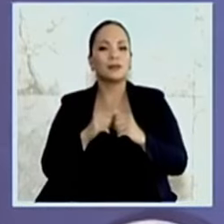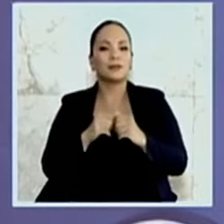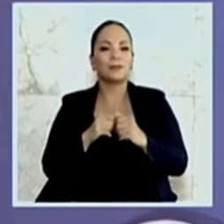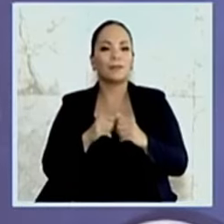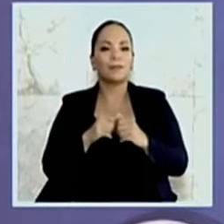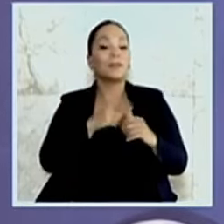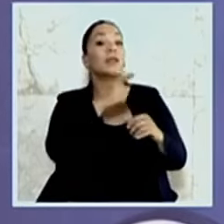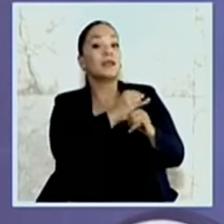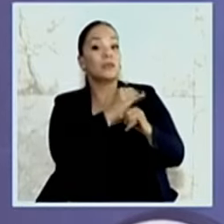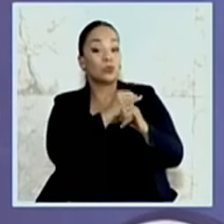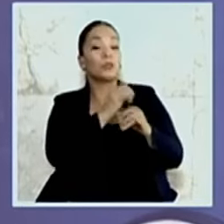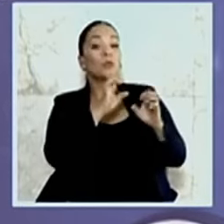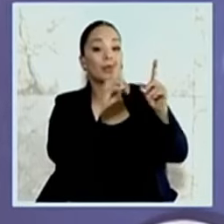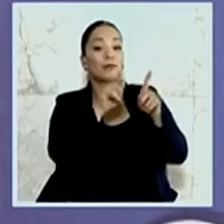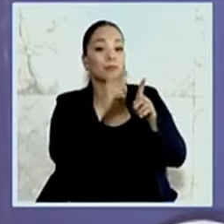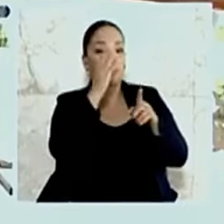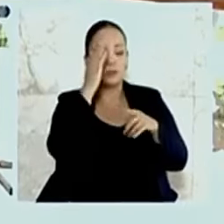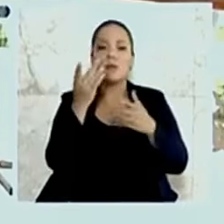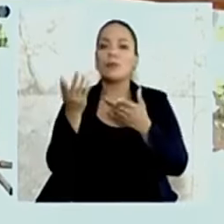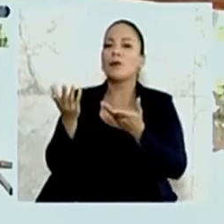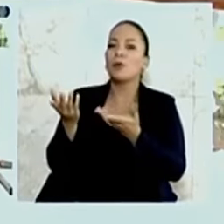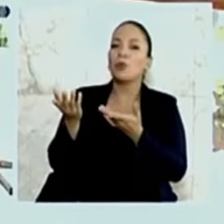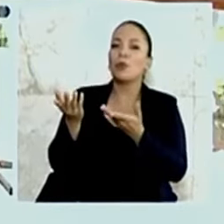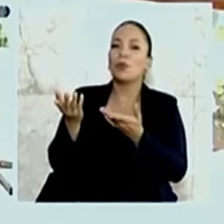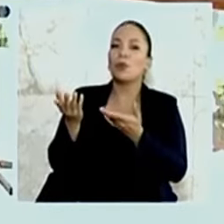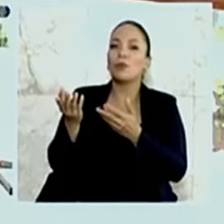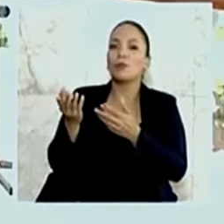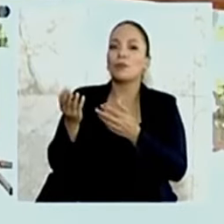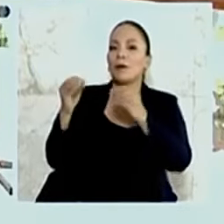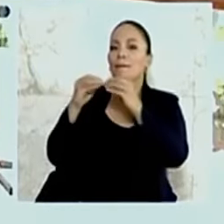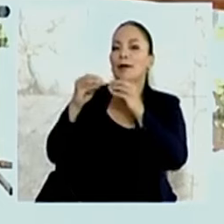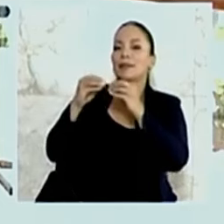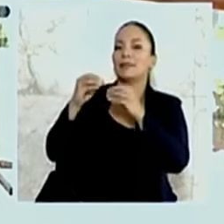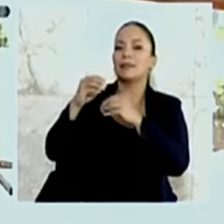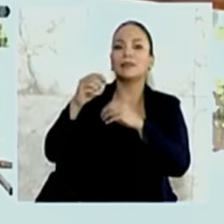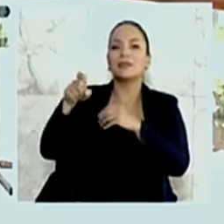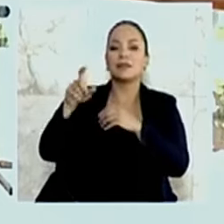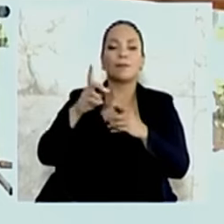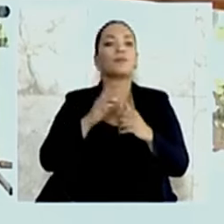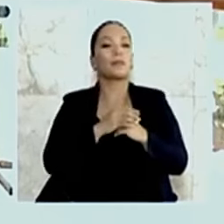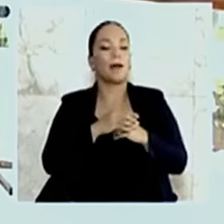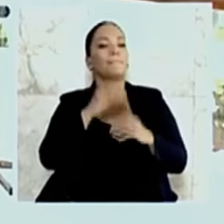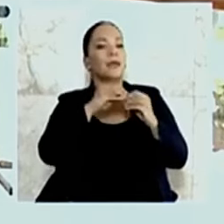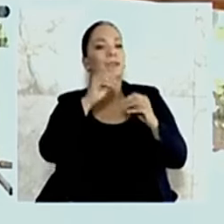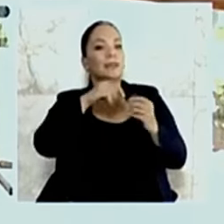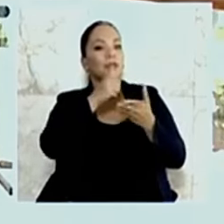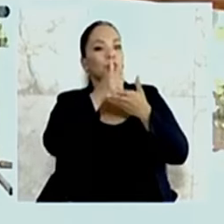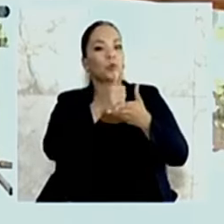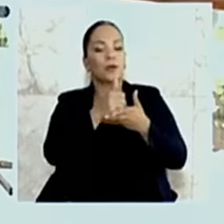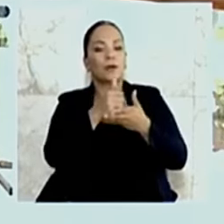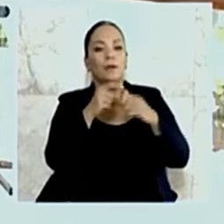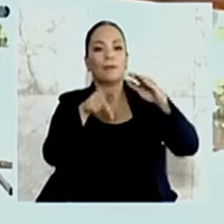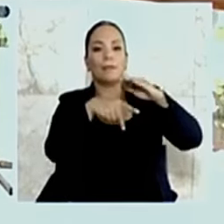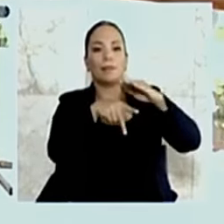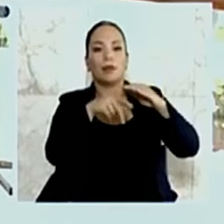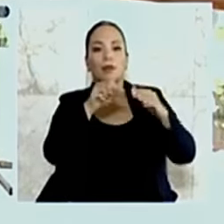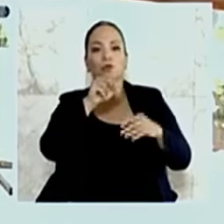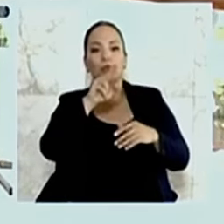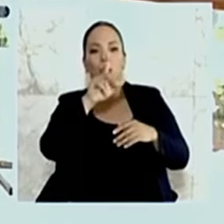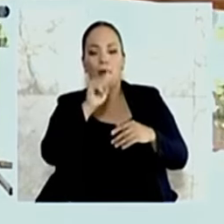el esfuerzo. Ya identifica los lugares, Sarapiquí, oí, ¿qué más? Hasta los centros educativos